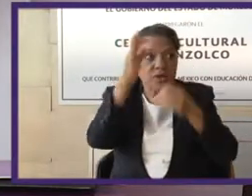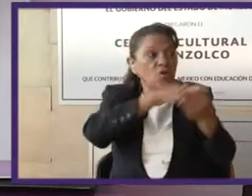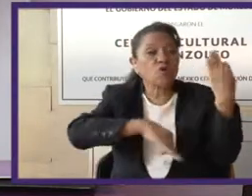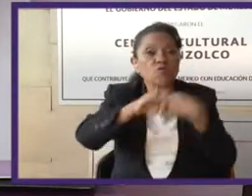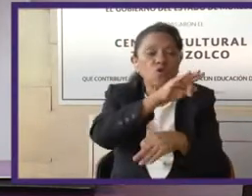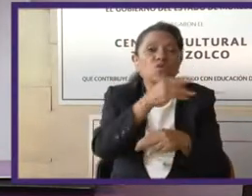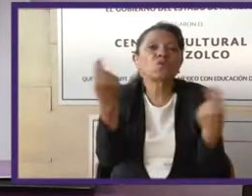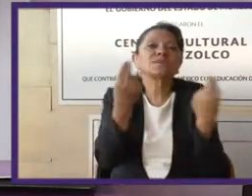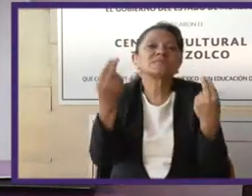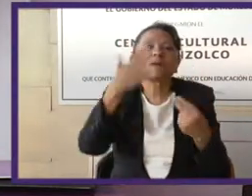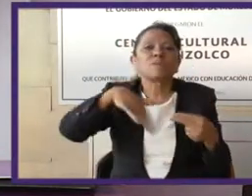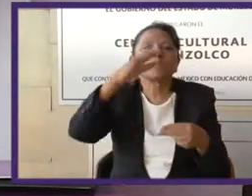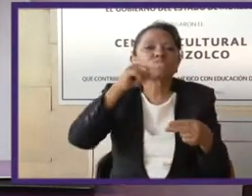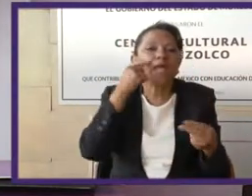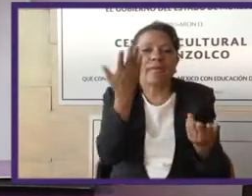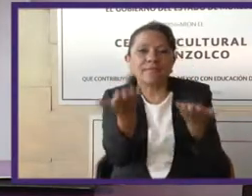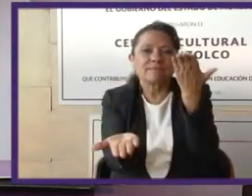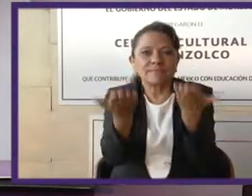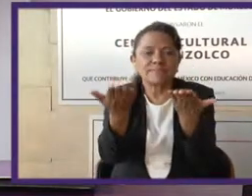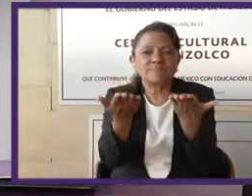primero generemos confianza.